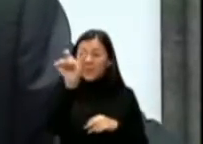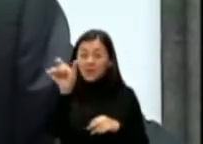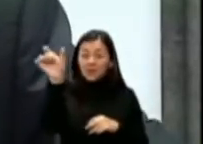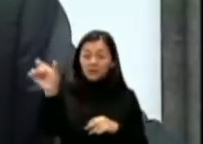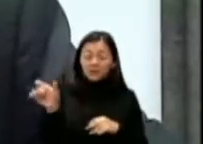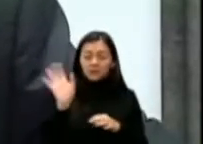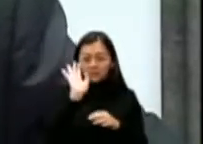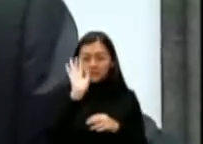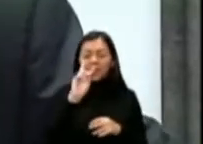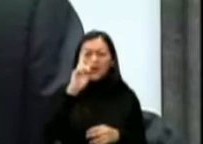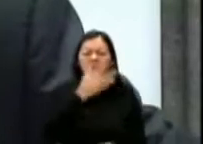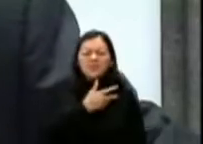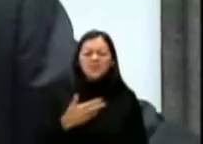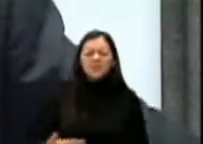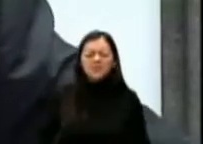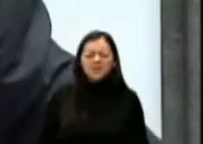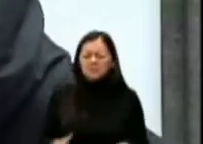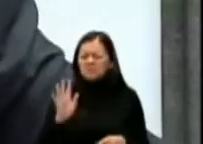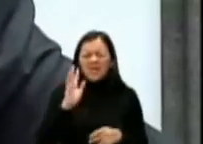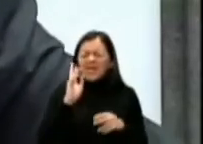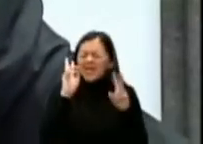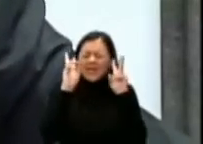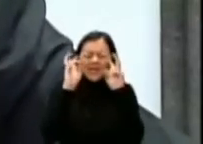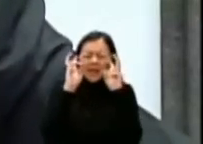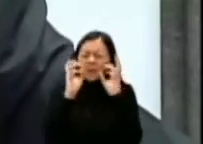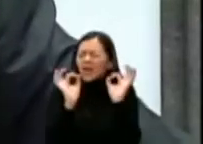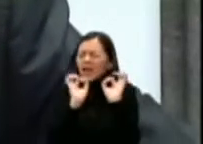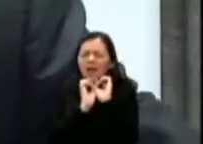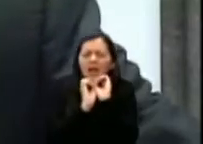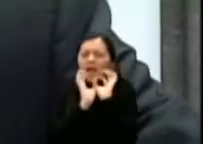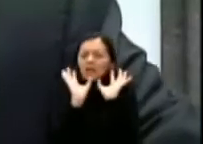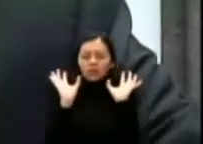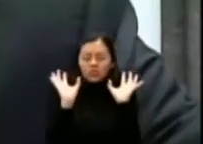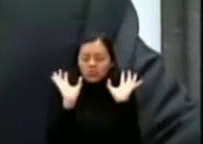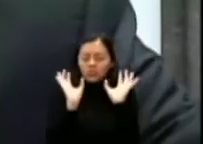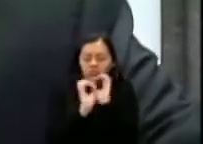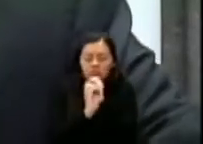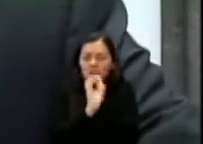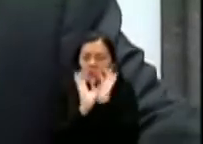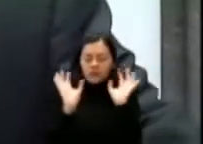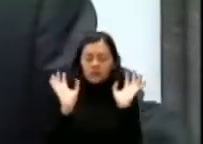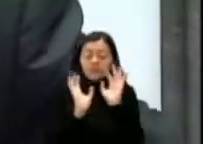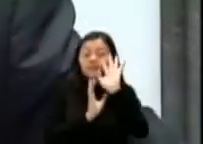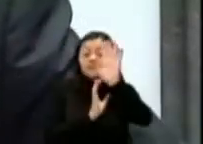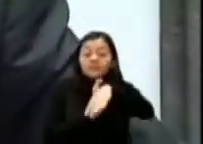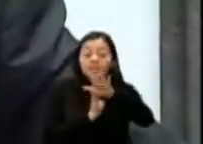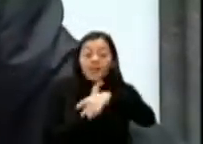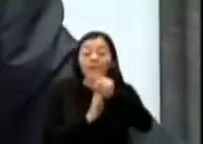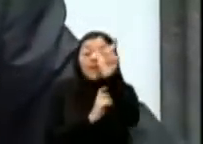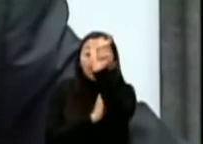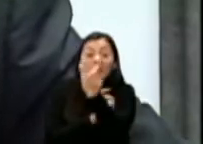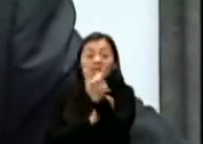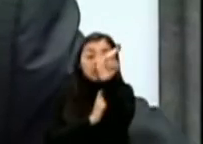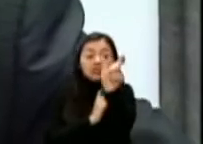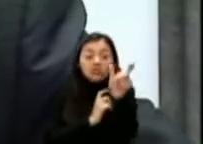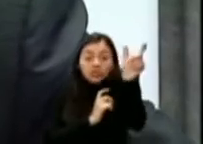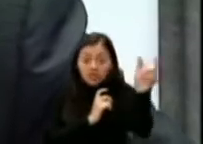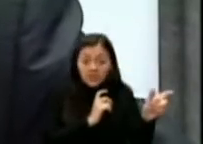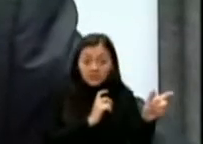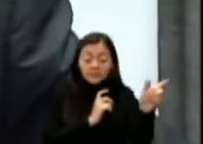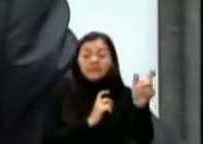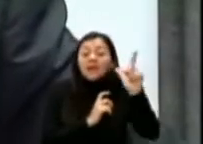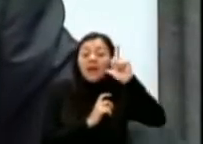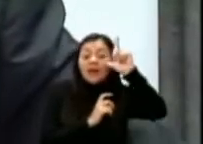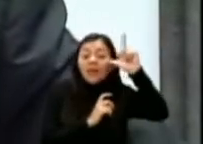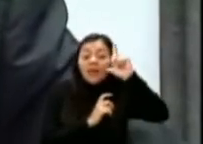qué está hablando el vicepresidente tema es muy sencillo no miren ustedes quienes lideran los pocos que